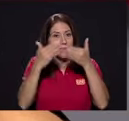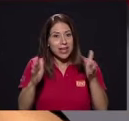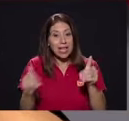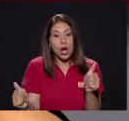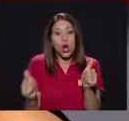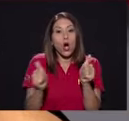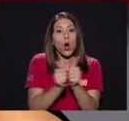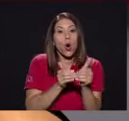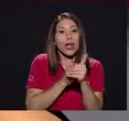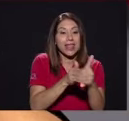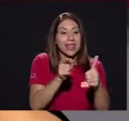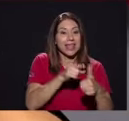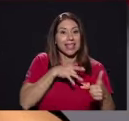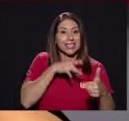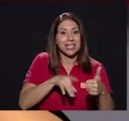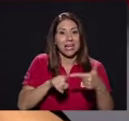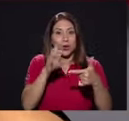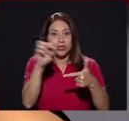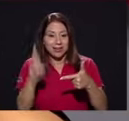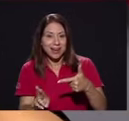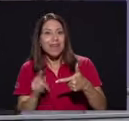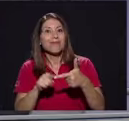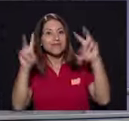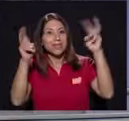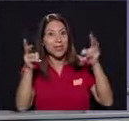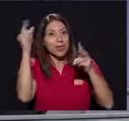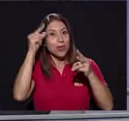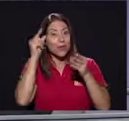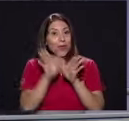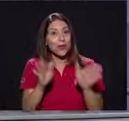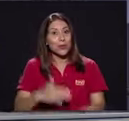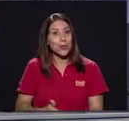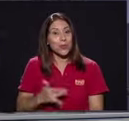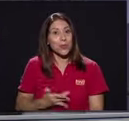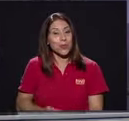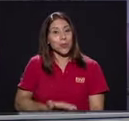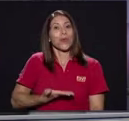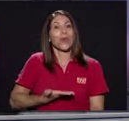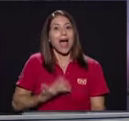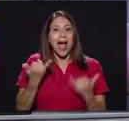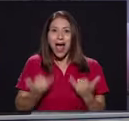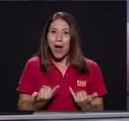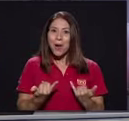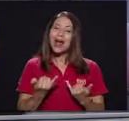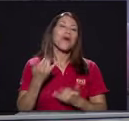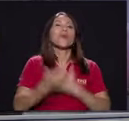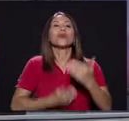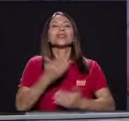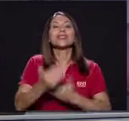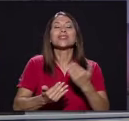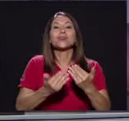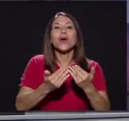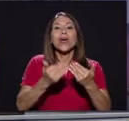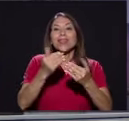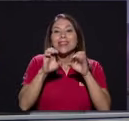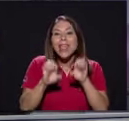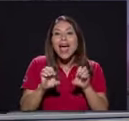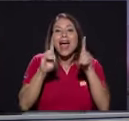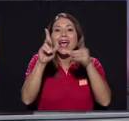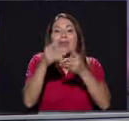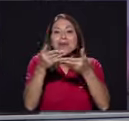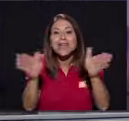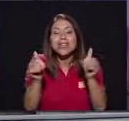Es co-líder junto con Chile justamente en materia de gobierno abierto. Es un tremendo orgullo. Y hoy día está en un proceso de academia abierta con la Universidad Nacional de Costa